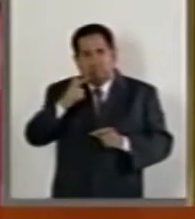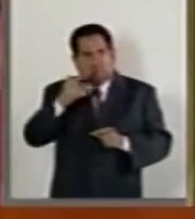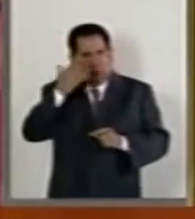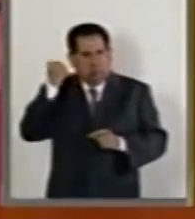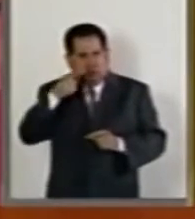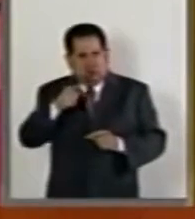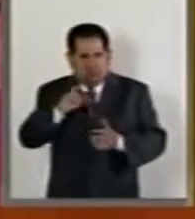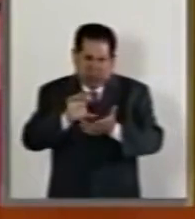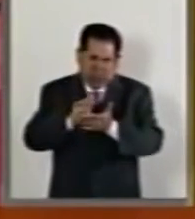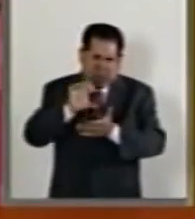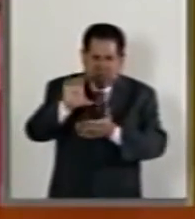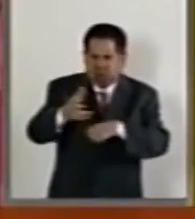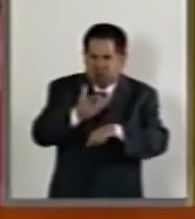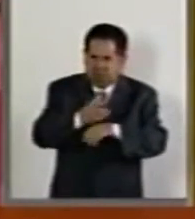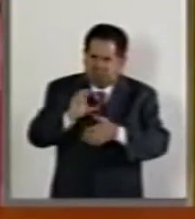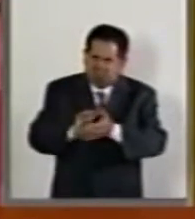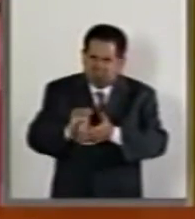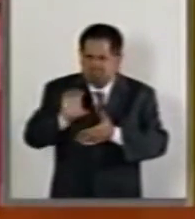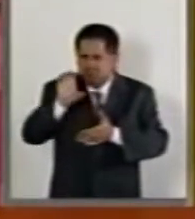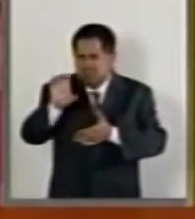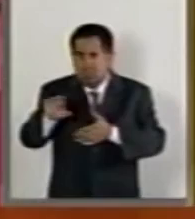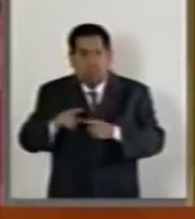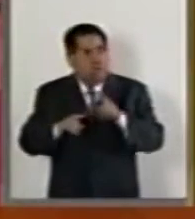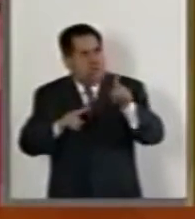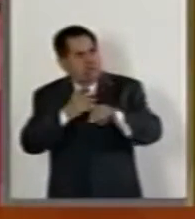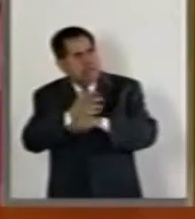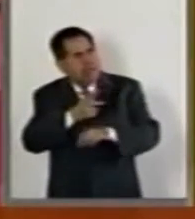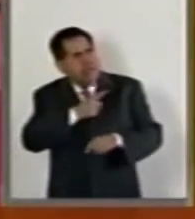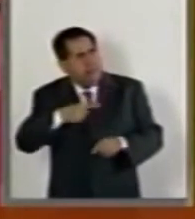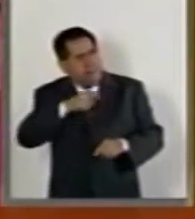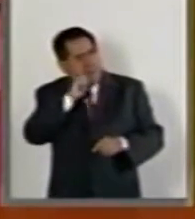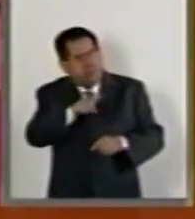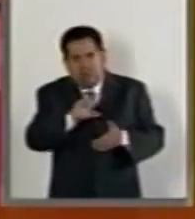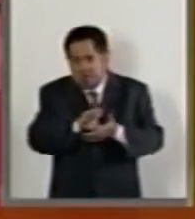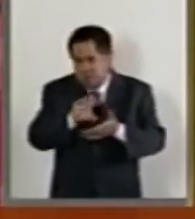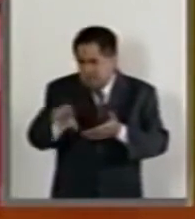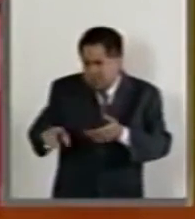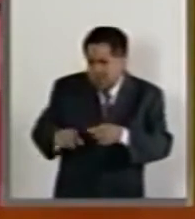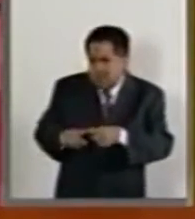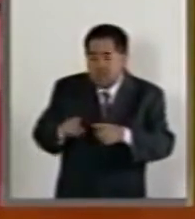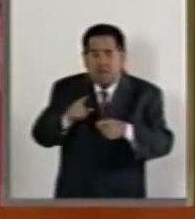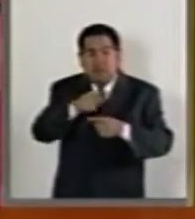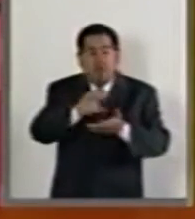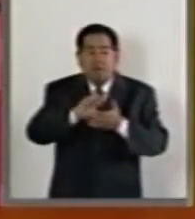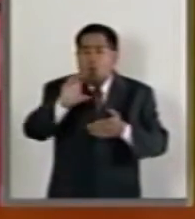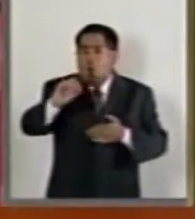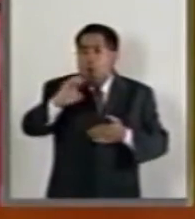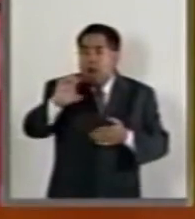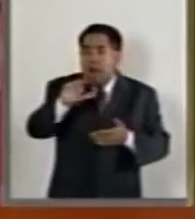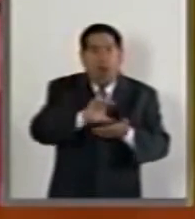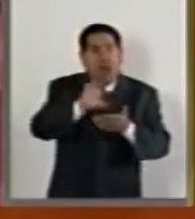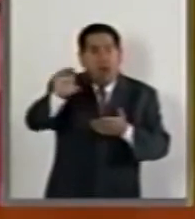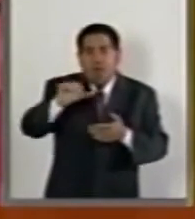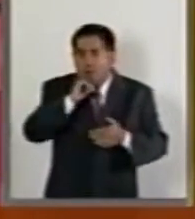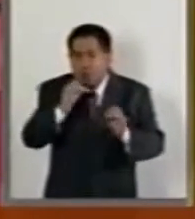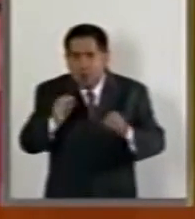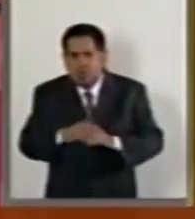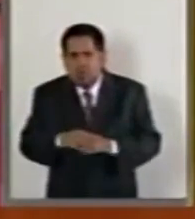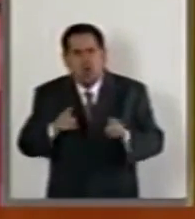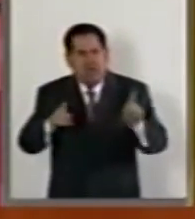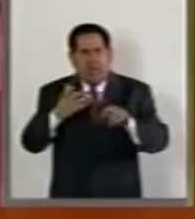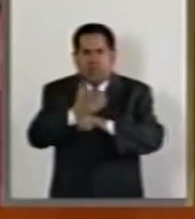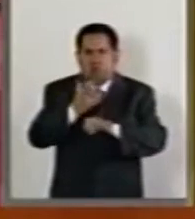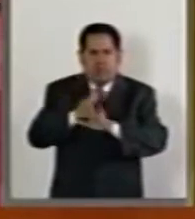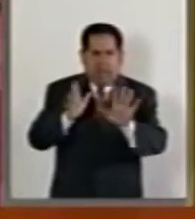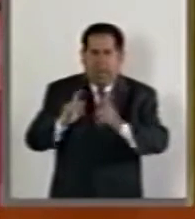sabíamos era uno de los países con grandes deudas, no solamente a la Comisión, sino también a la Organización de Estados Americanos. Hoy se ha puesto al